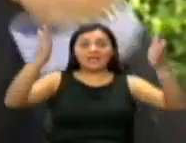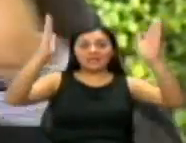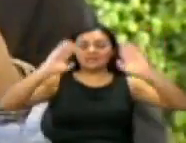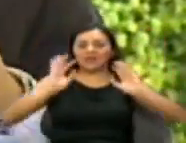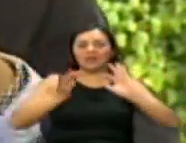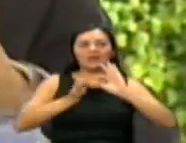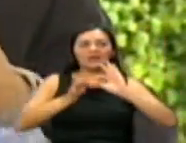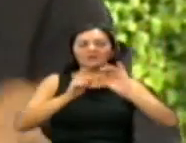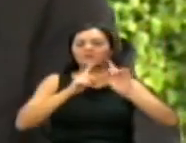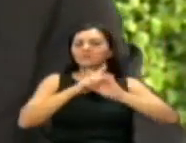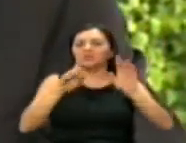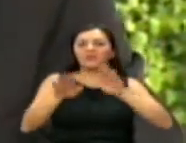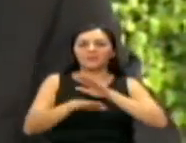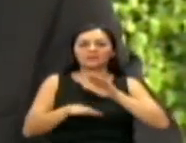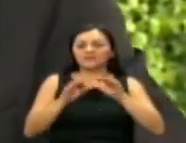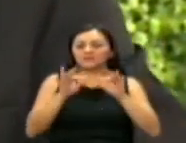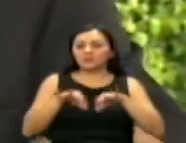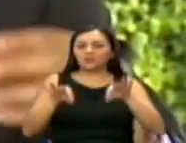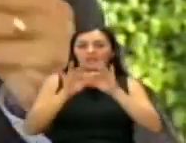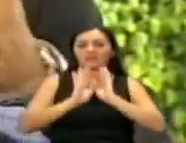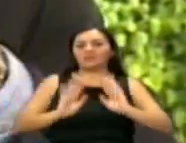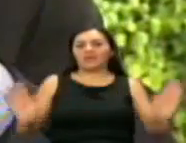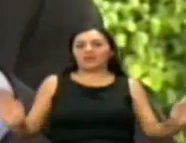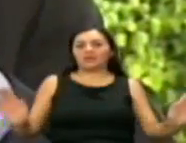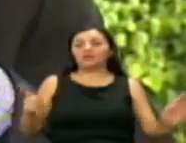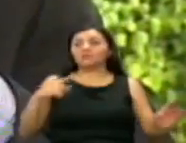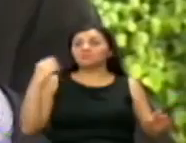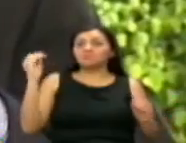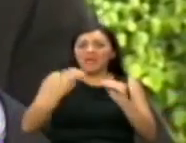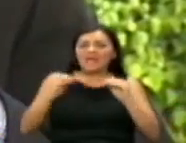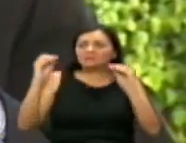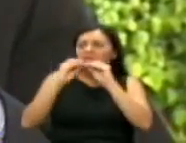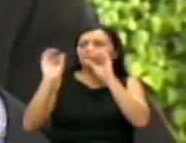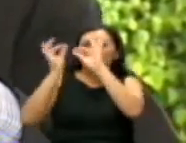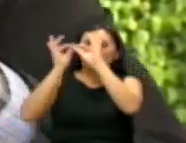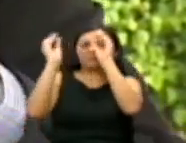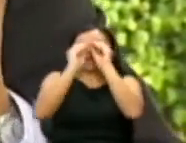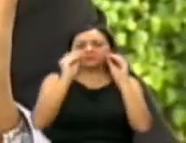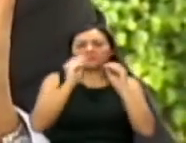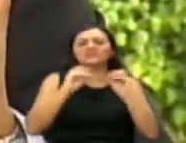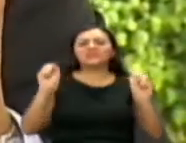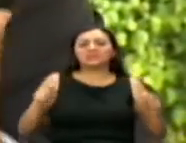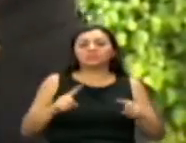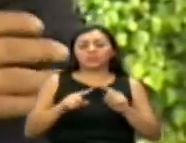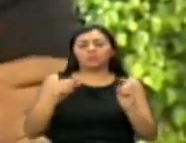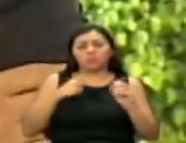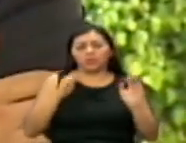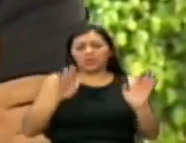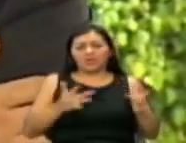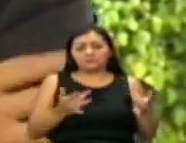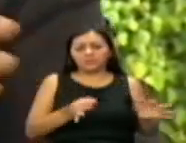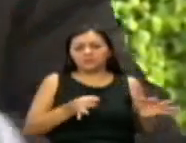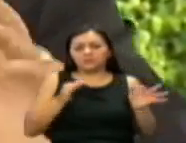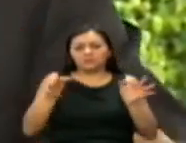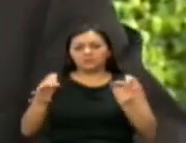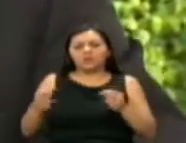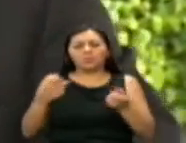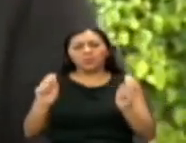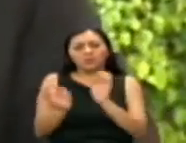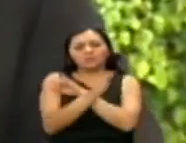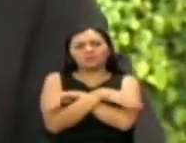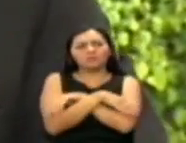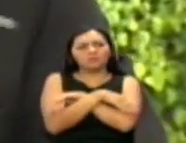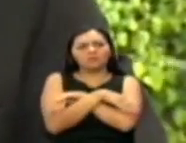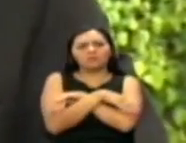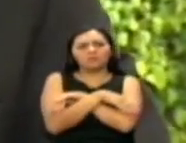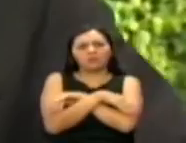una infraestructura vial de base bastante buena. Entonces, como ya no son cosas urgentes, fundamentales, podemos esperar un poco más. Yo no me voy a quedar sentado de brazos al